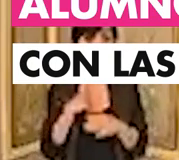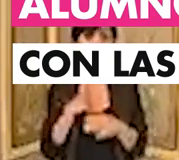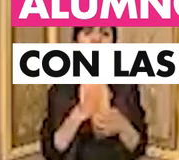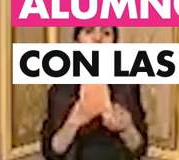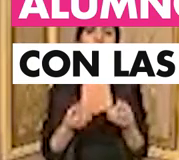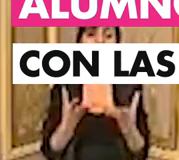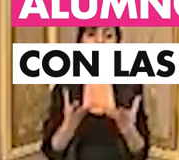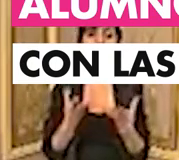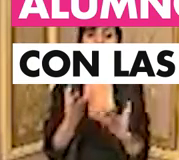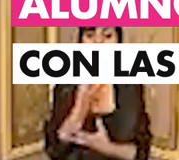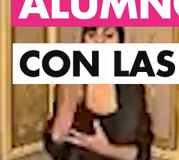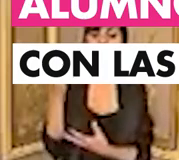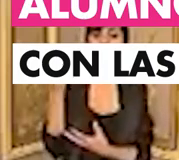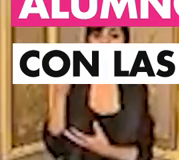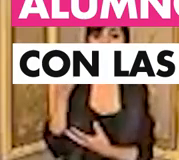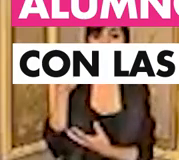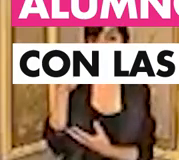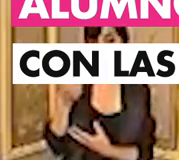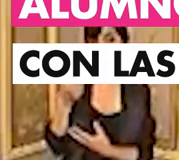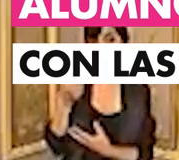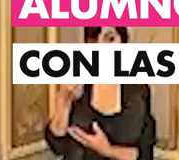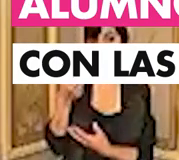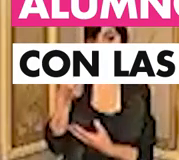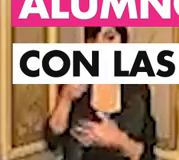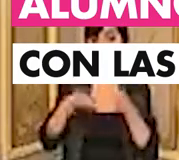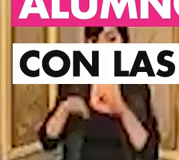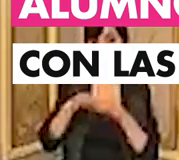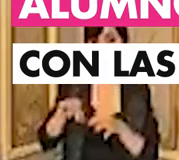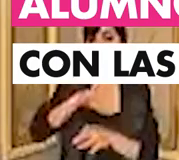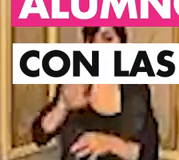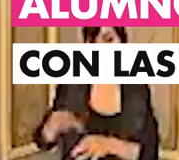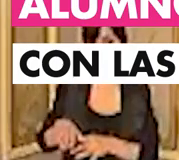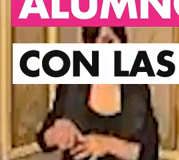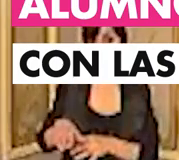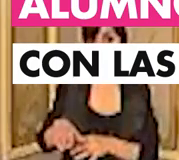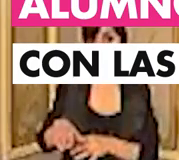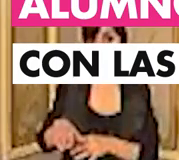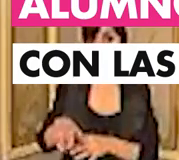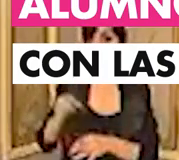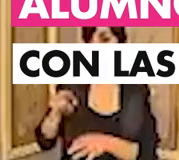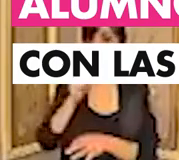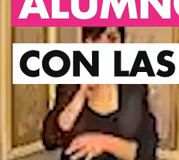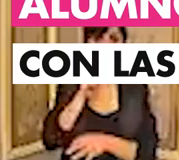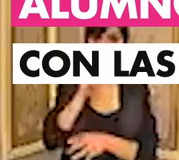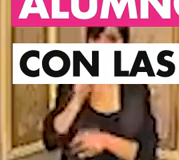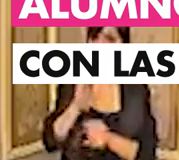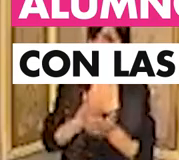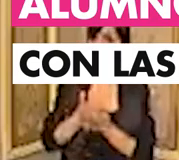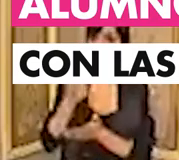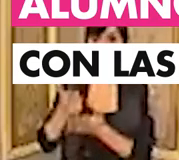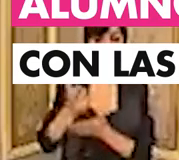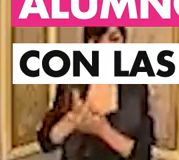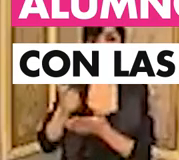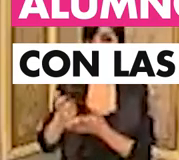Secretaría de Educación Pública del Estado reforzará la enseñanza de ambas disciplinas para que puedan mejorar su aprendizaje. Así lo